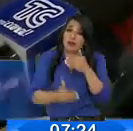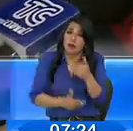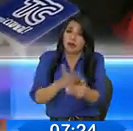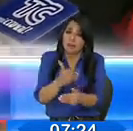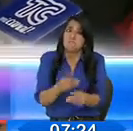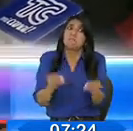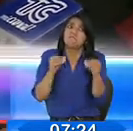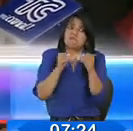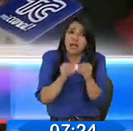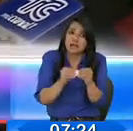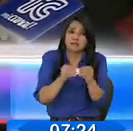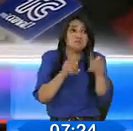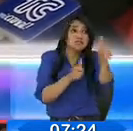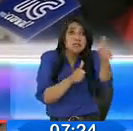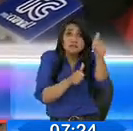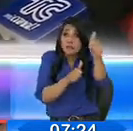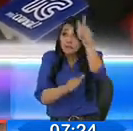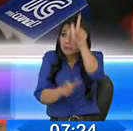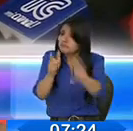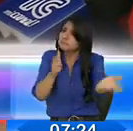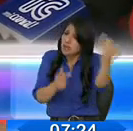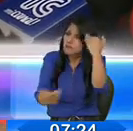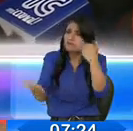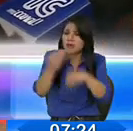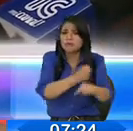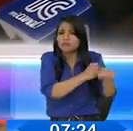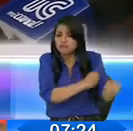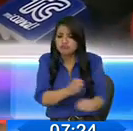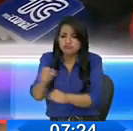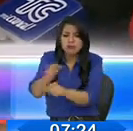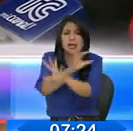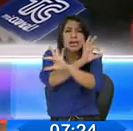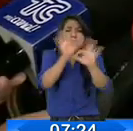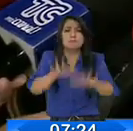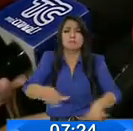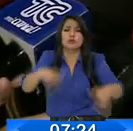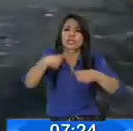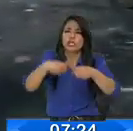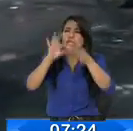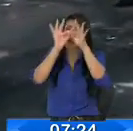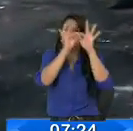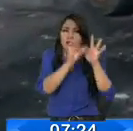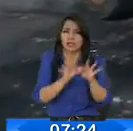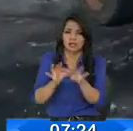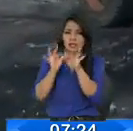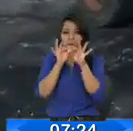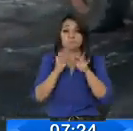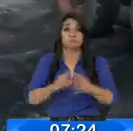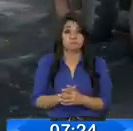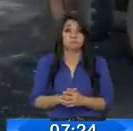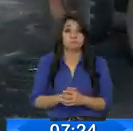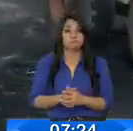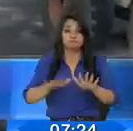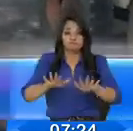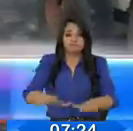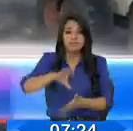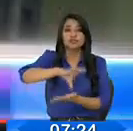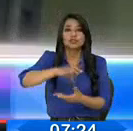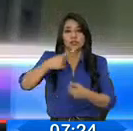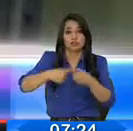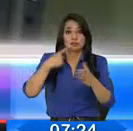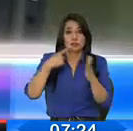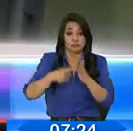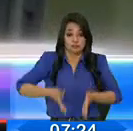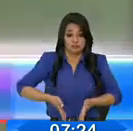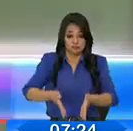incluso convocaremos a los ciudadanos para que tratemos de recuperar todo este centro histórico. En torno a esta limpieza del casco colonial hay calles como la